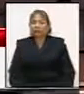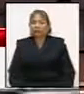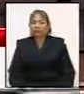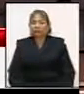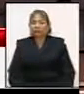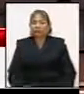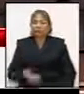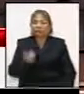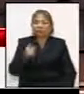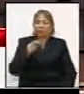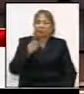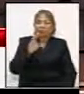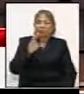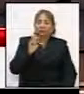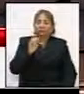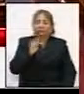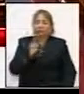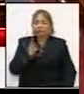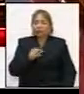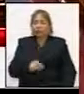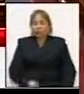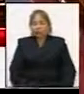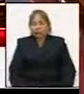congresista Araoz Fernández.